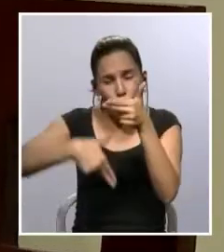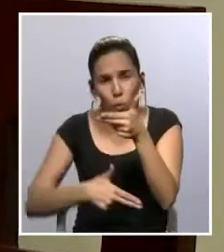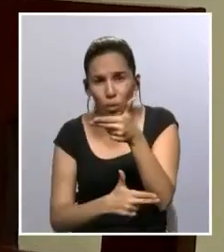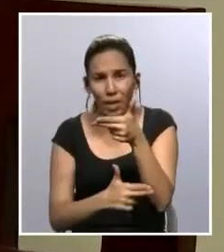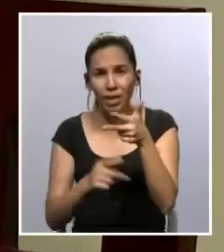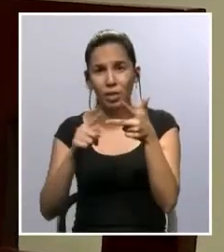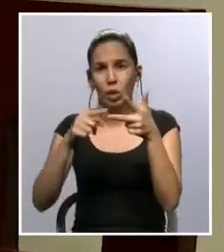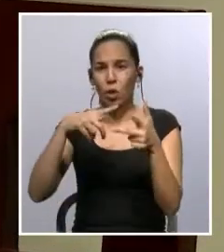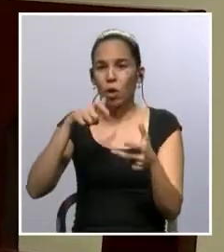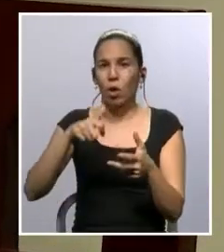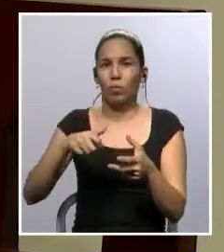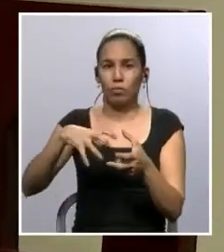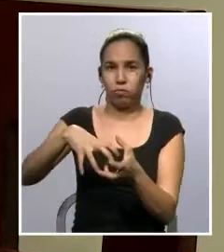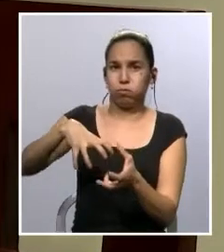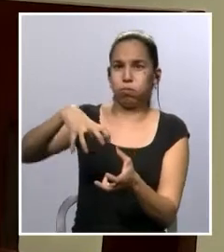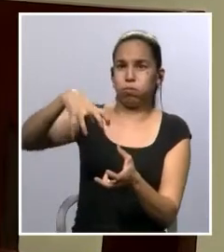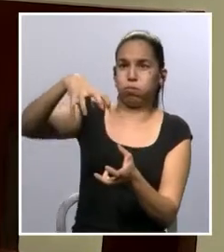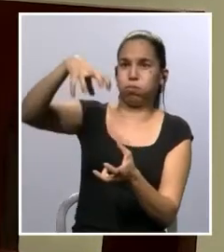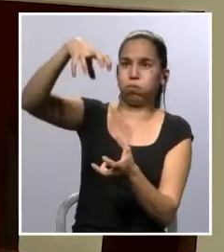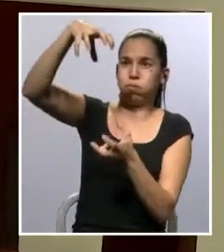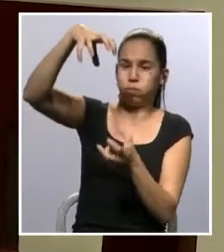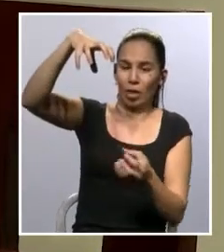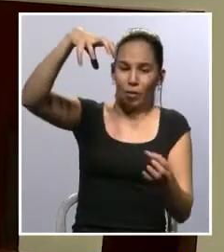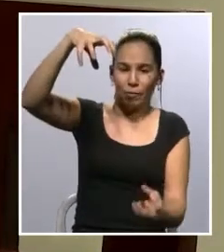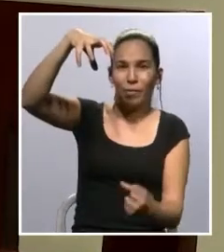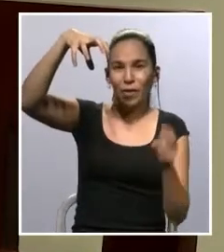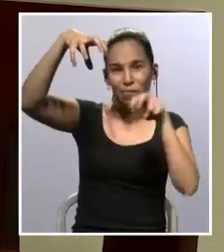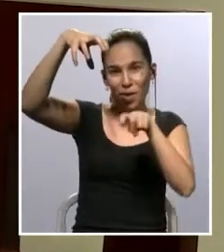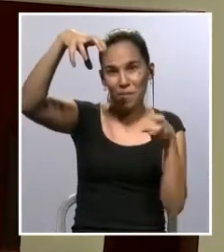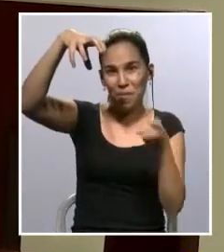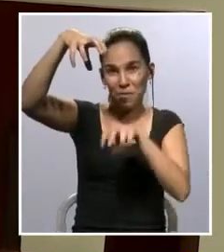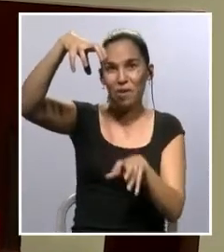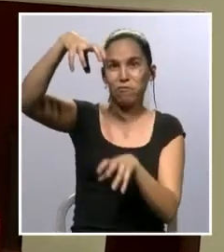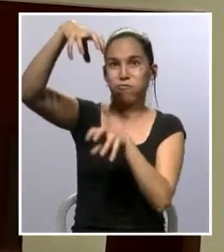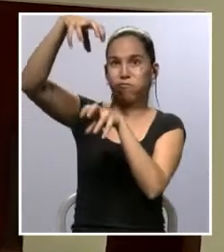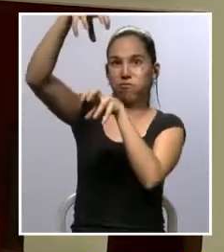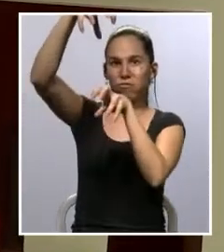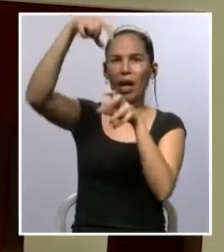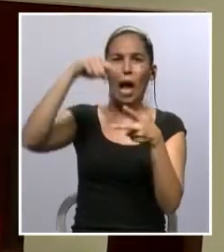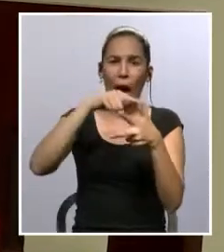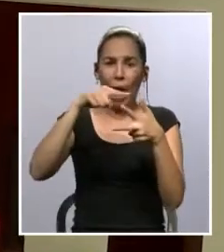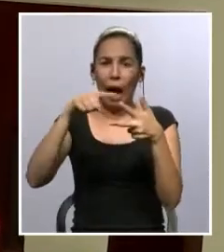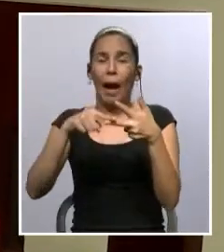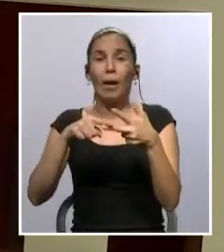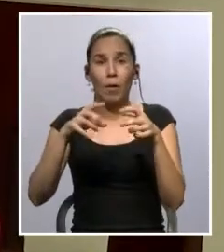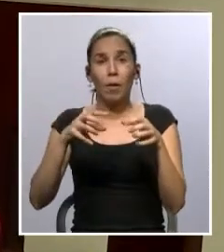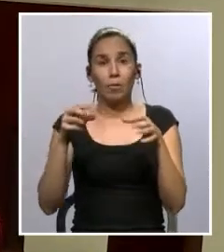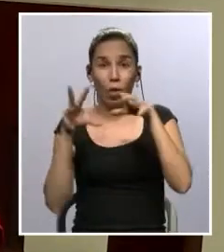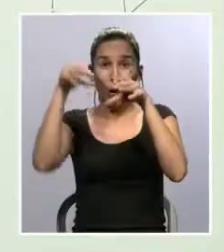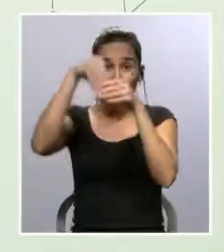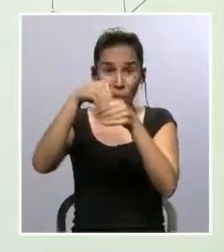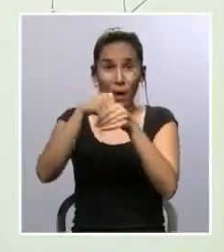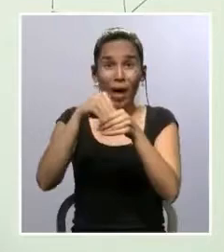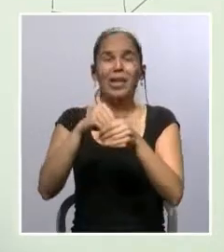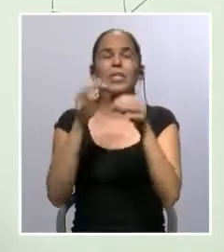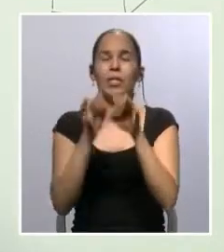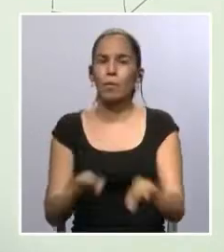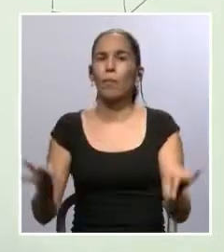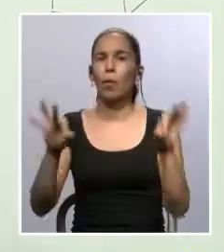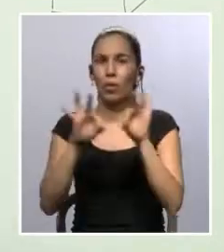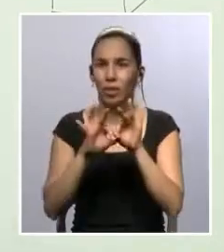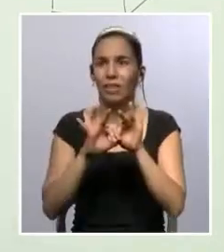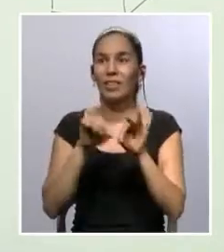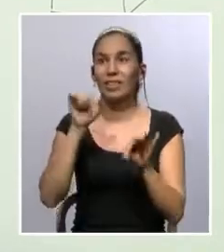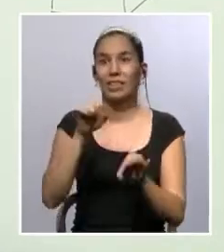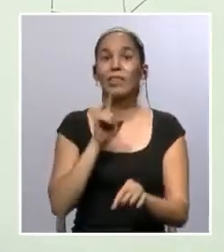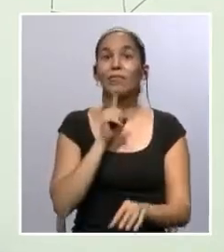el volumen tiene muchísima importancia para poder hacer la función que realmente se ocupa. La flotabilidad, que es lo que estamos